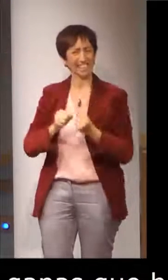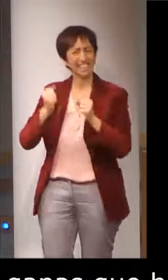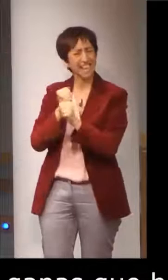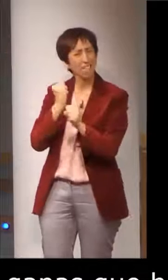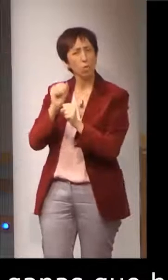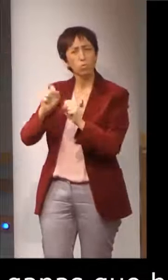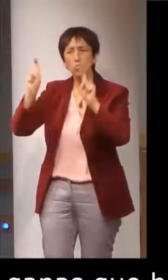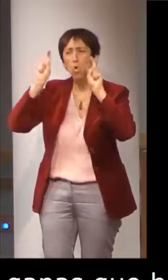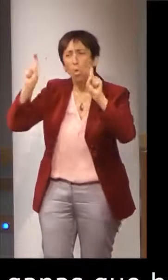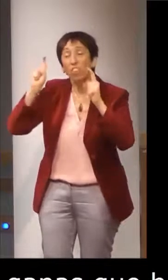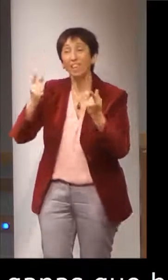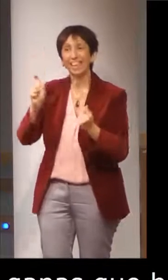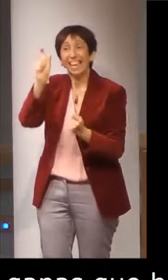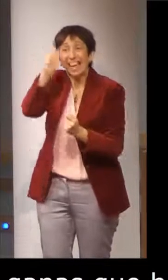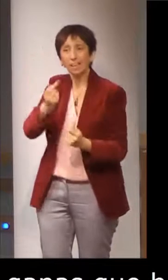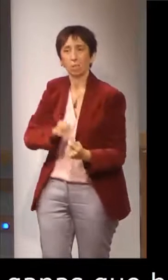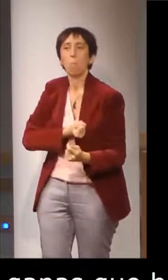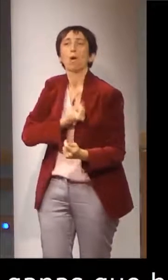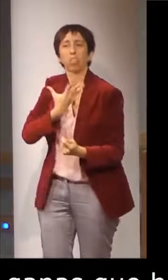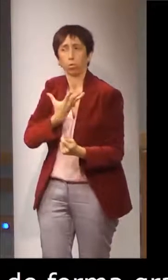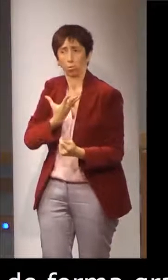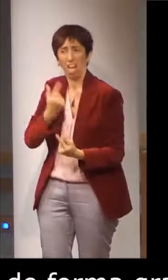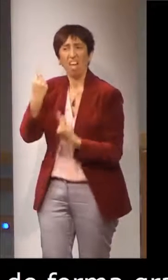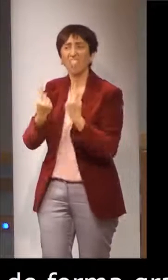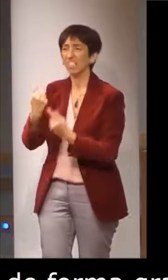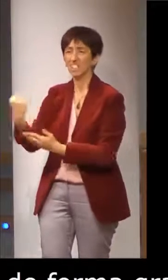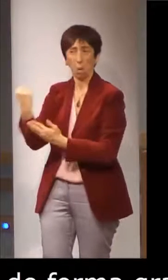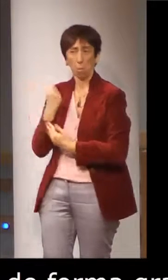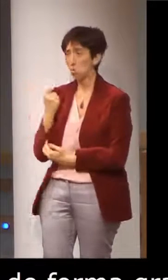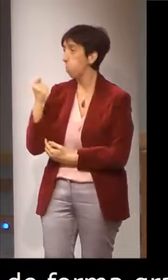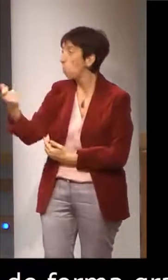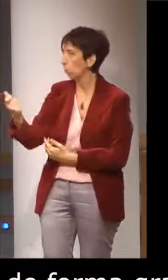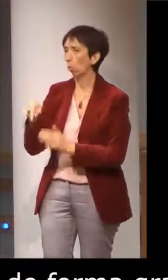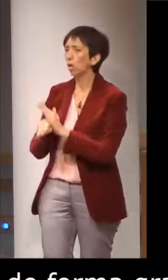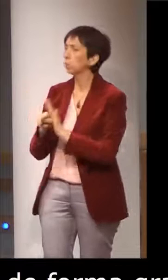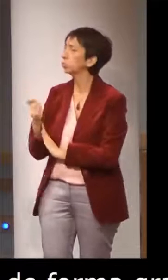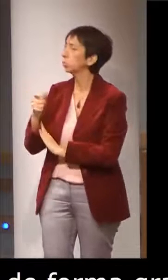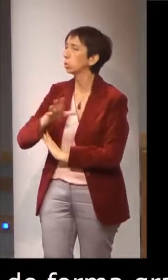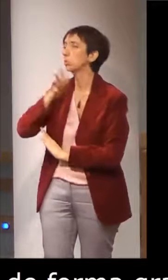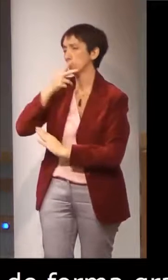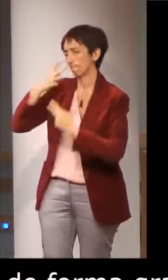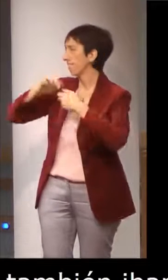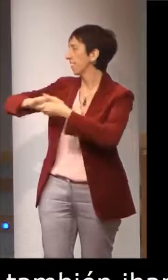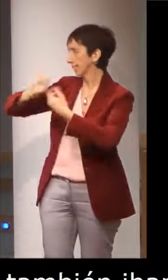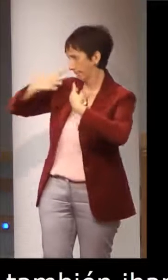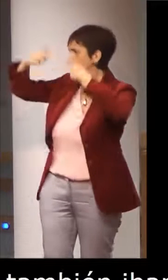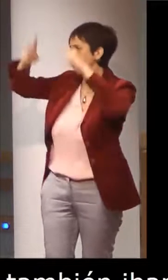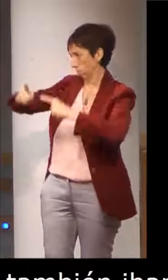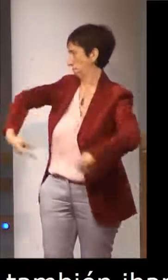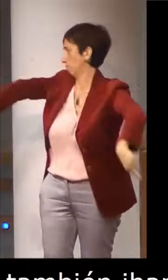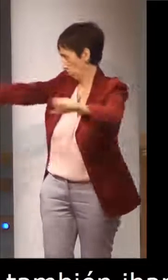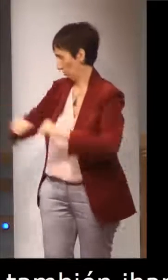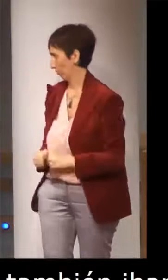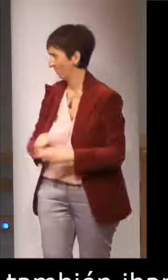red también, iban sumándose cada vez más universidades. A veces había poco apoyo, pero siempre